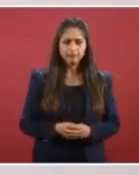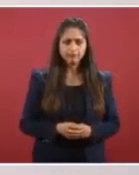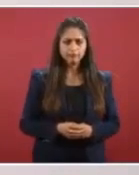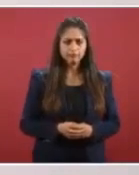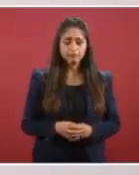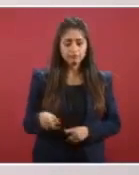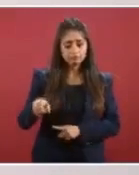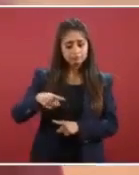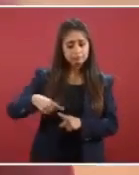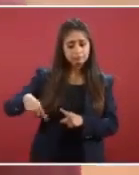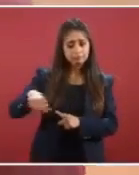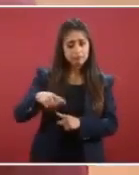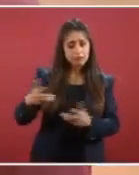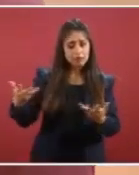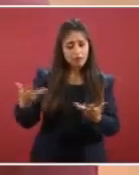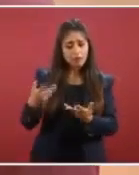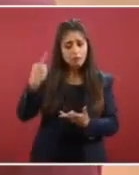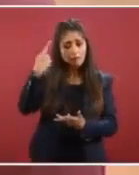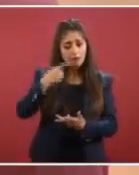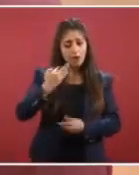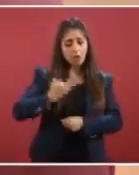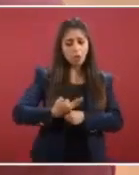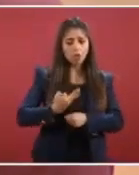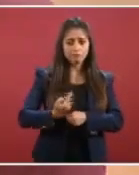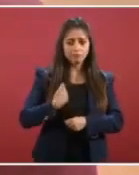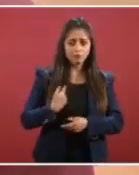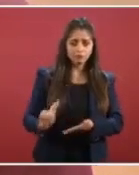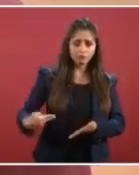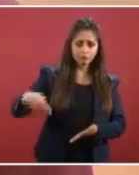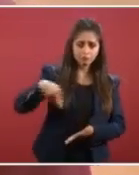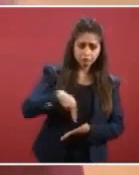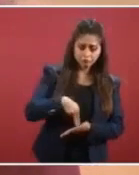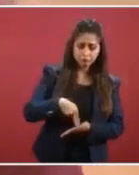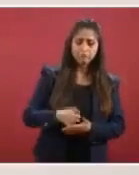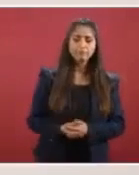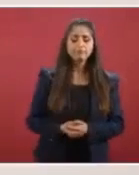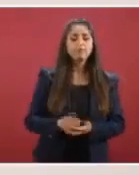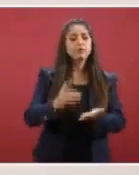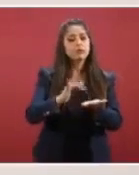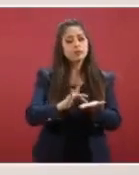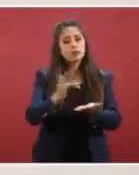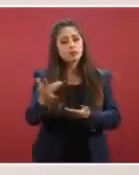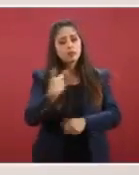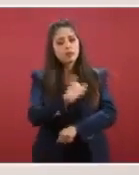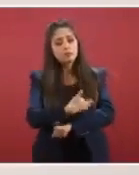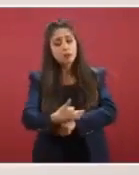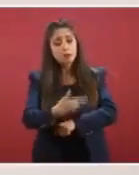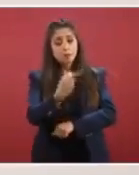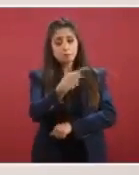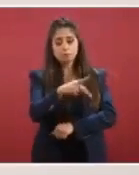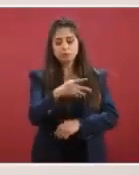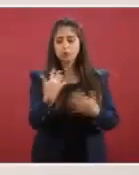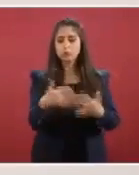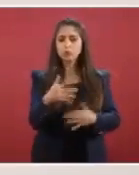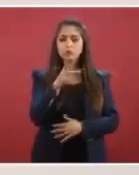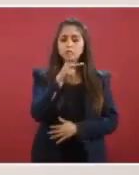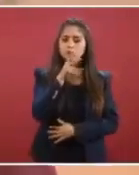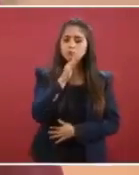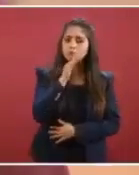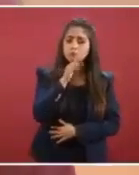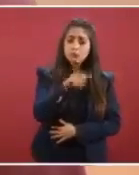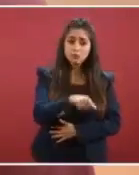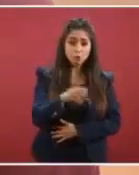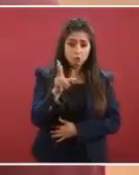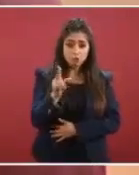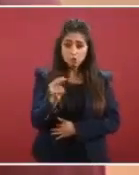han contribuido para que esto sea posible. Doy gracias a mi familia, principalmente a mis papás, que pues de no ser por ellos yo ni